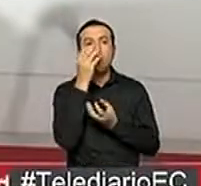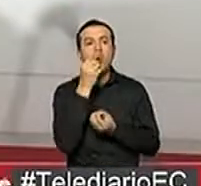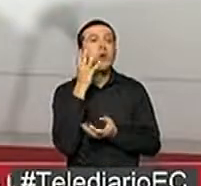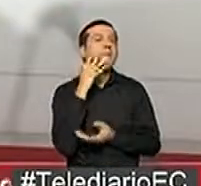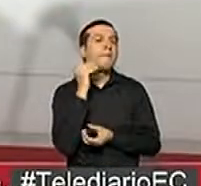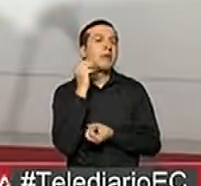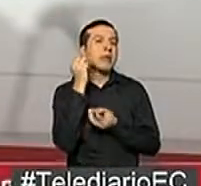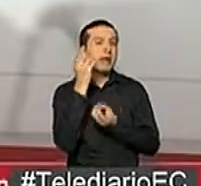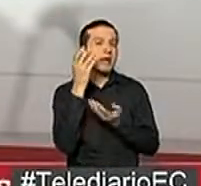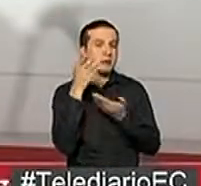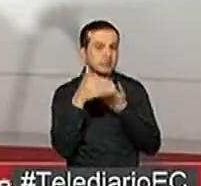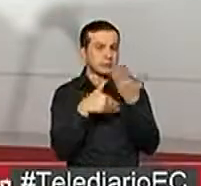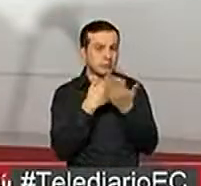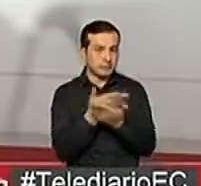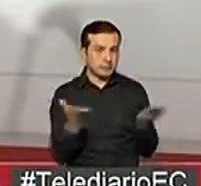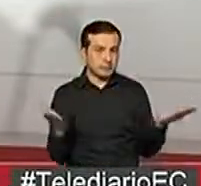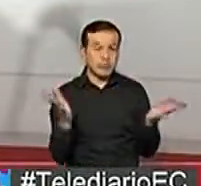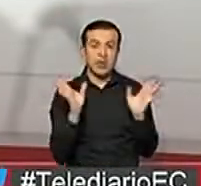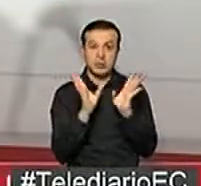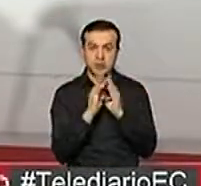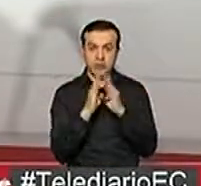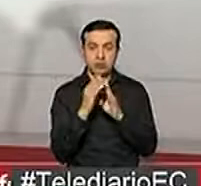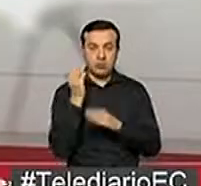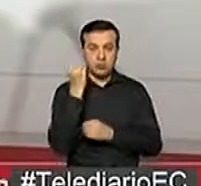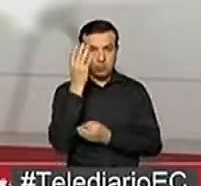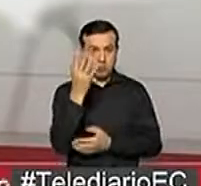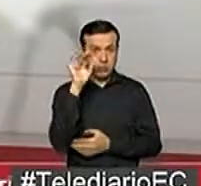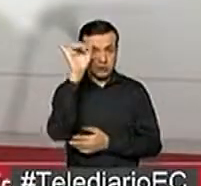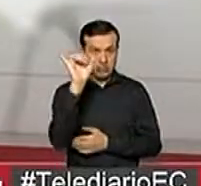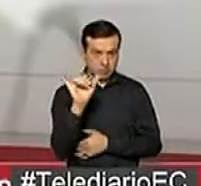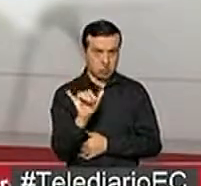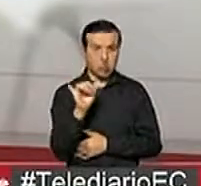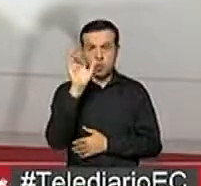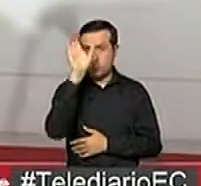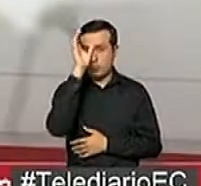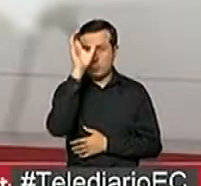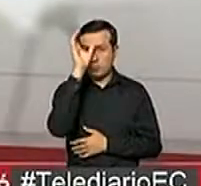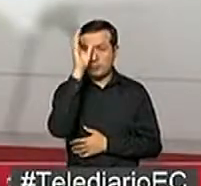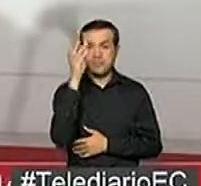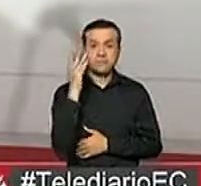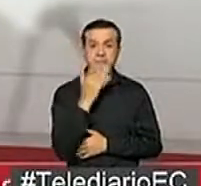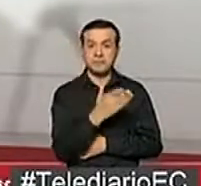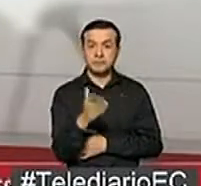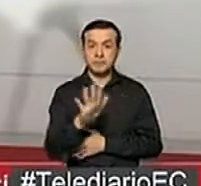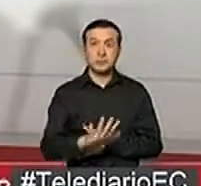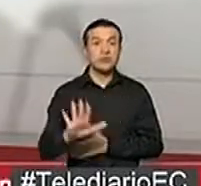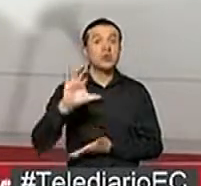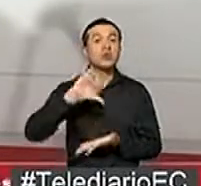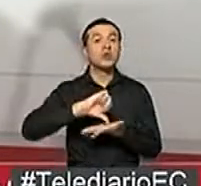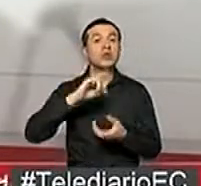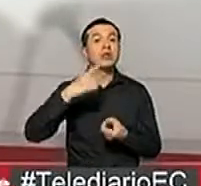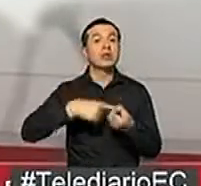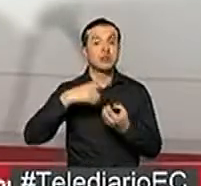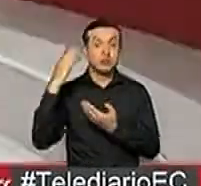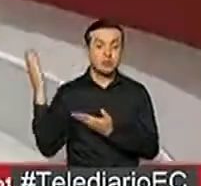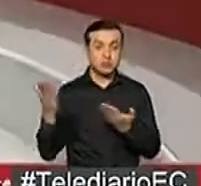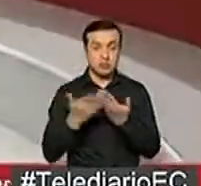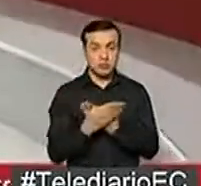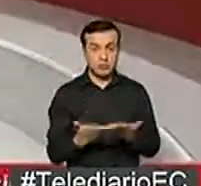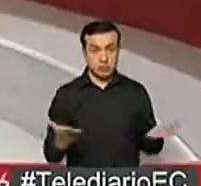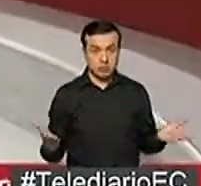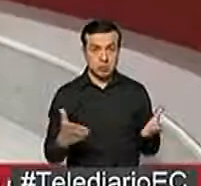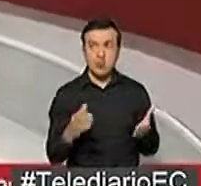para hablar sobre este evento, esta presentación cultural, artística que se lleva a cabo en la ciudad de Quito, se encuentra con